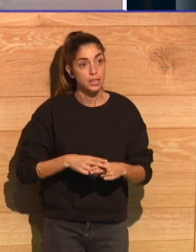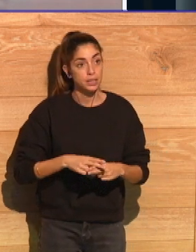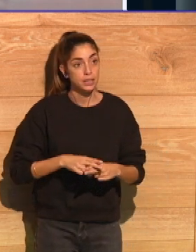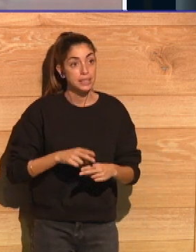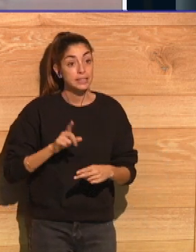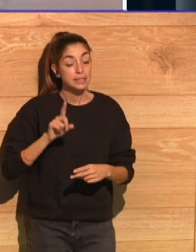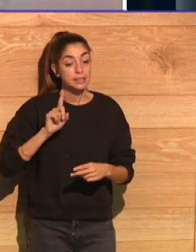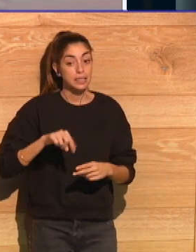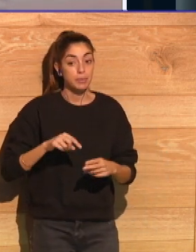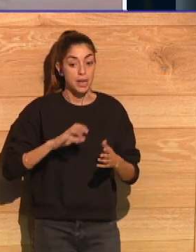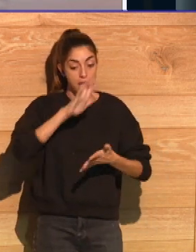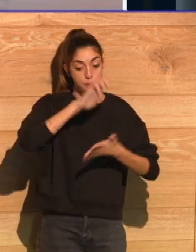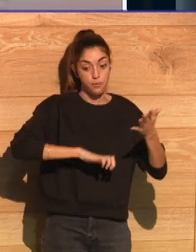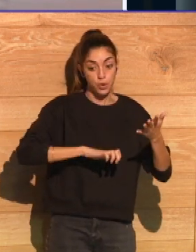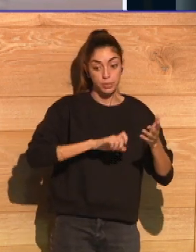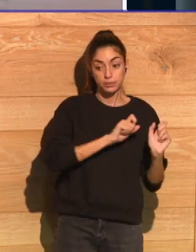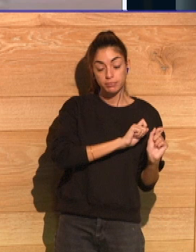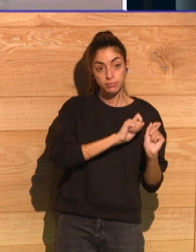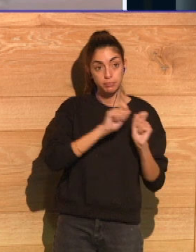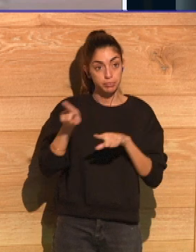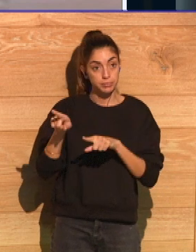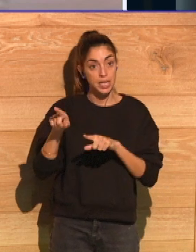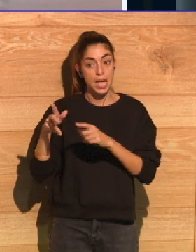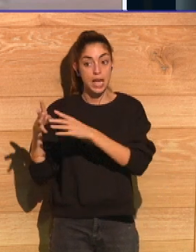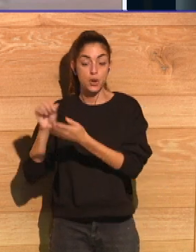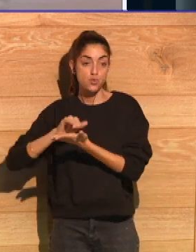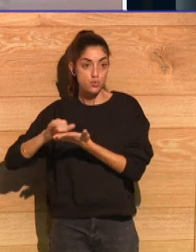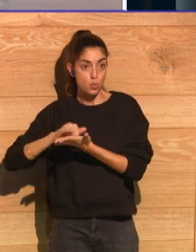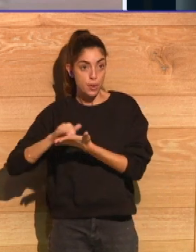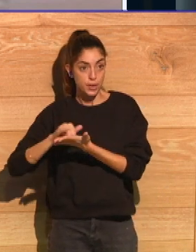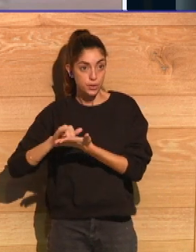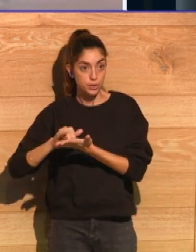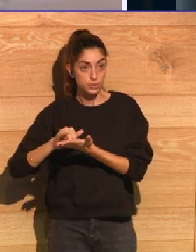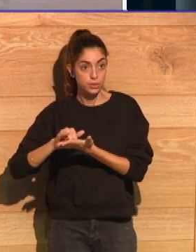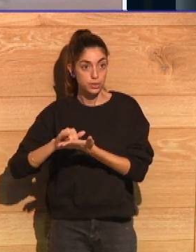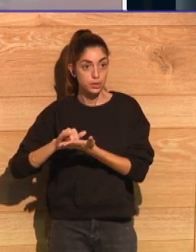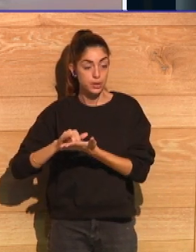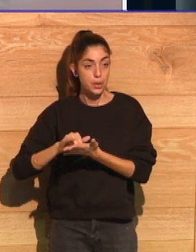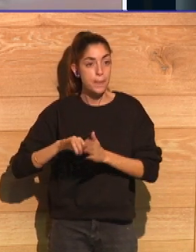enviaba informes a Nueva York. Realmente